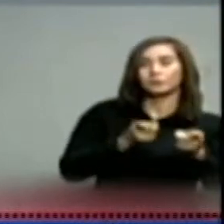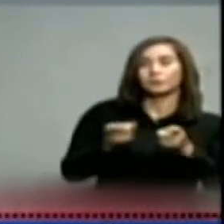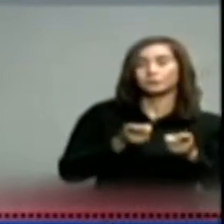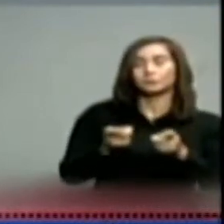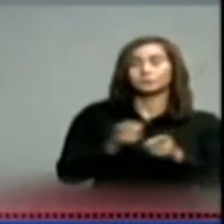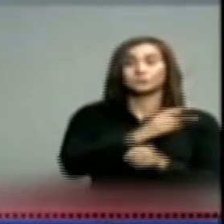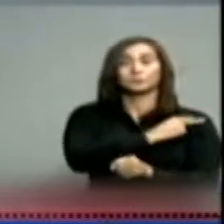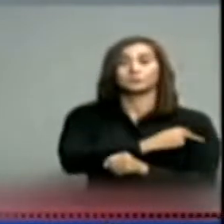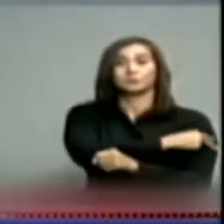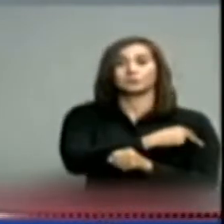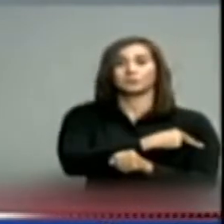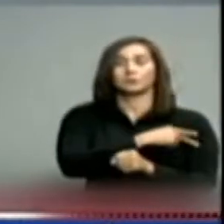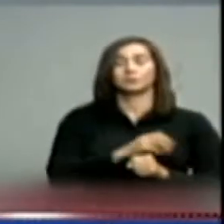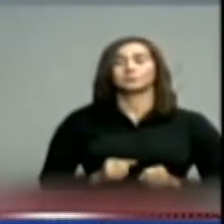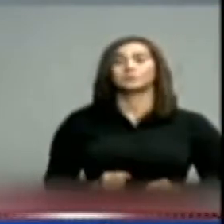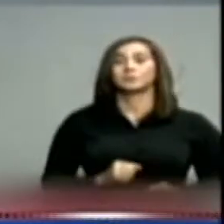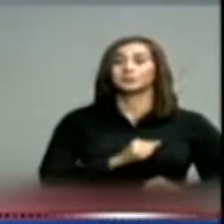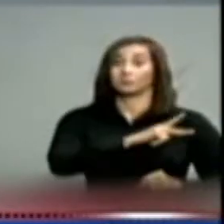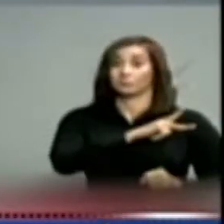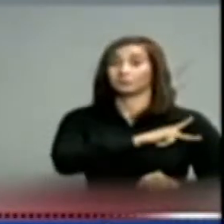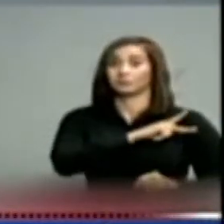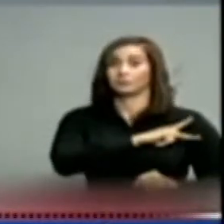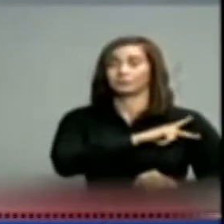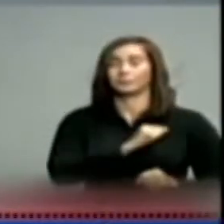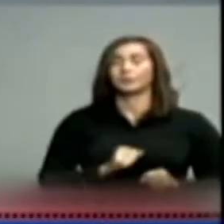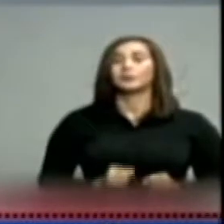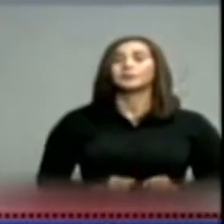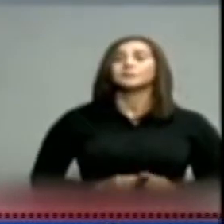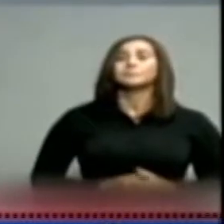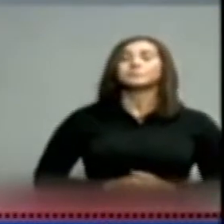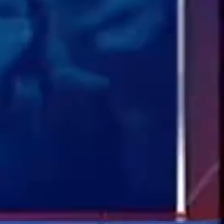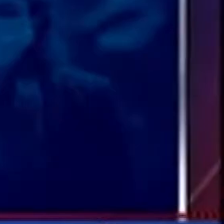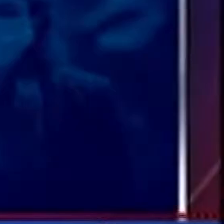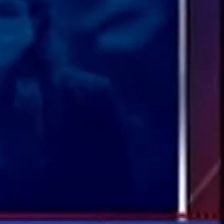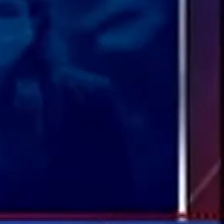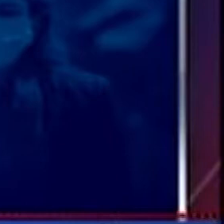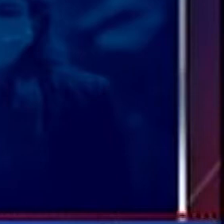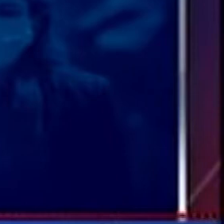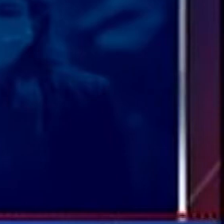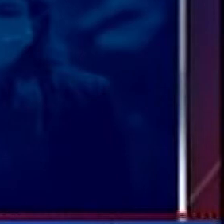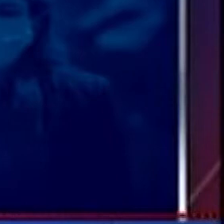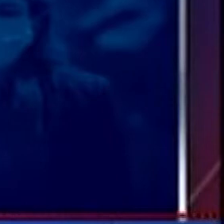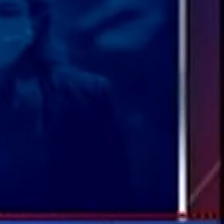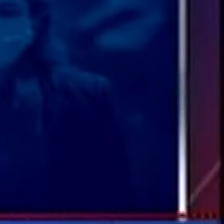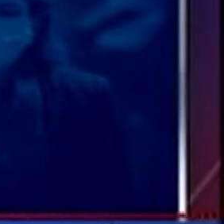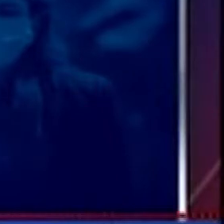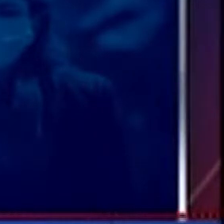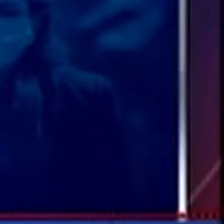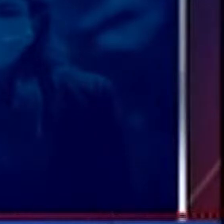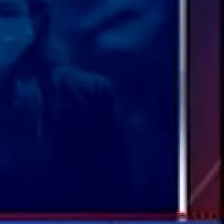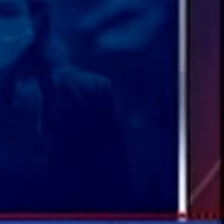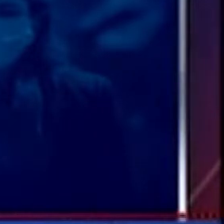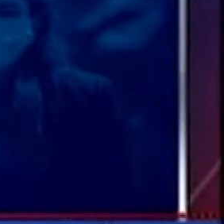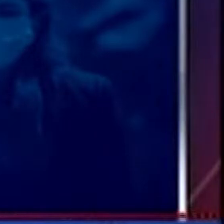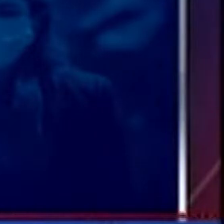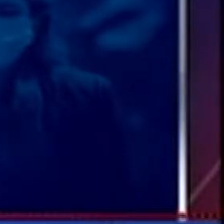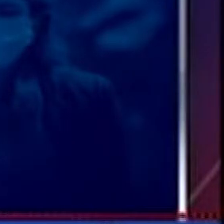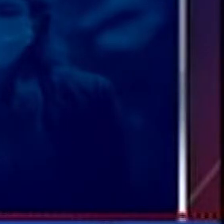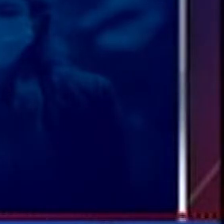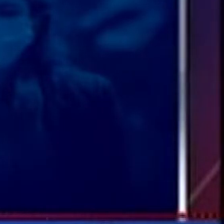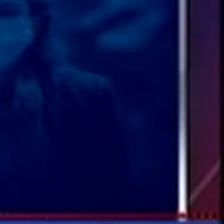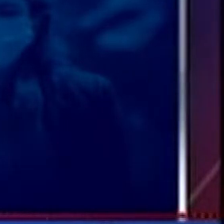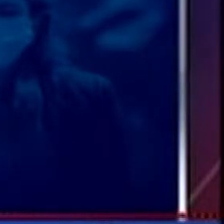infraestructura hospitalaria pública y privada de nuestro país. En el Gran Santo Domingo se concentran